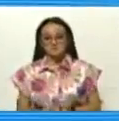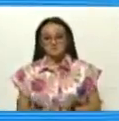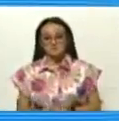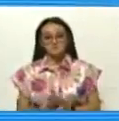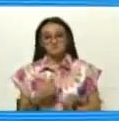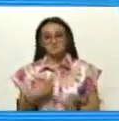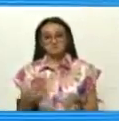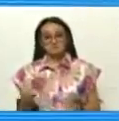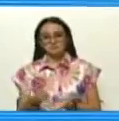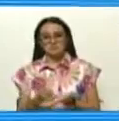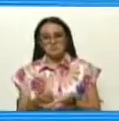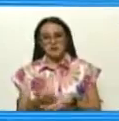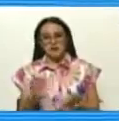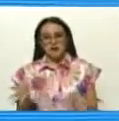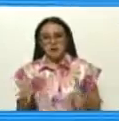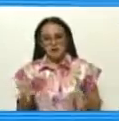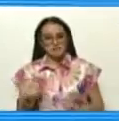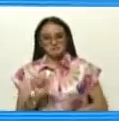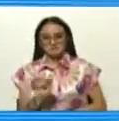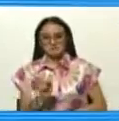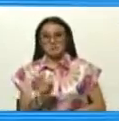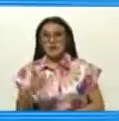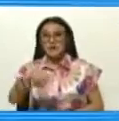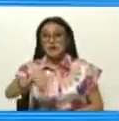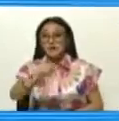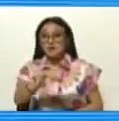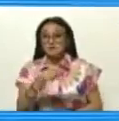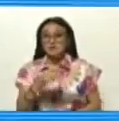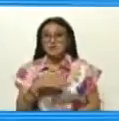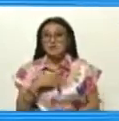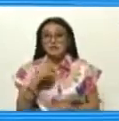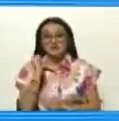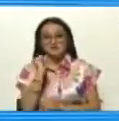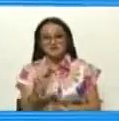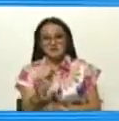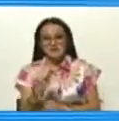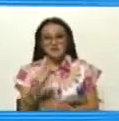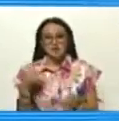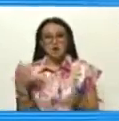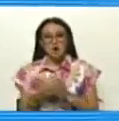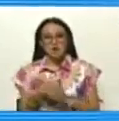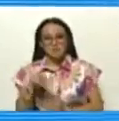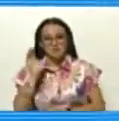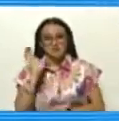ganar. Entonces ellos, los que han intentado asesinatos,